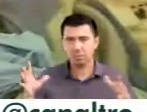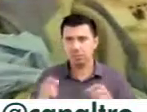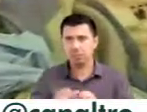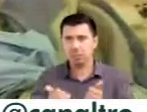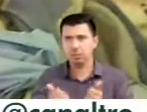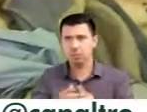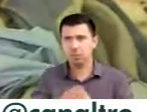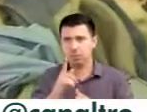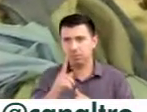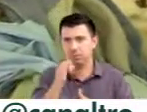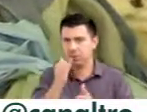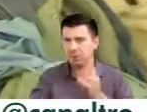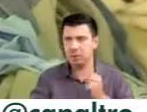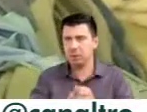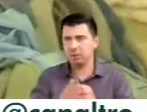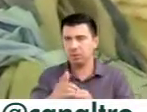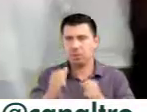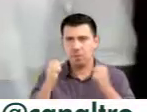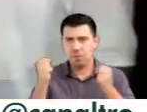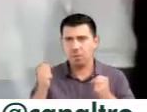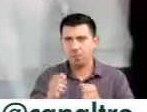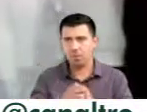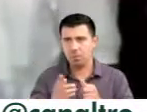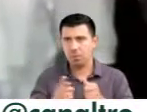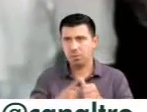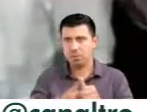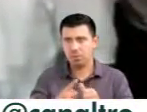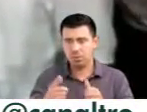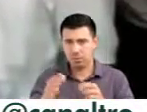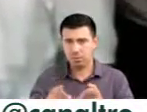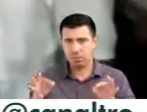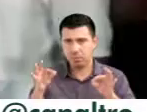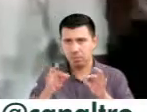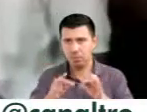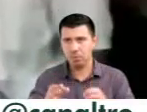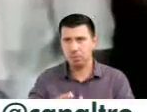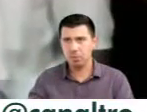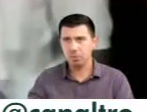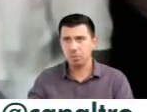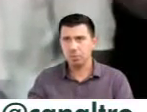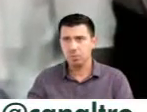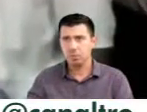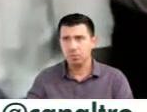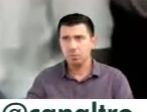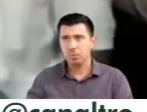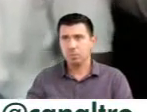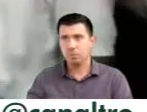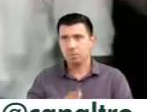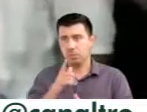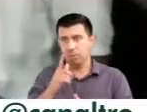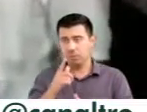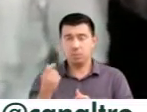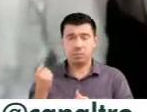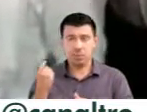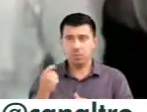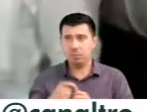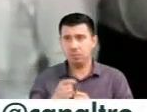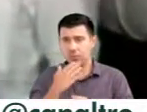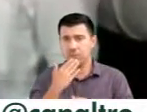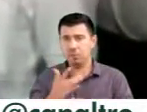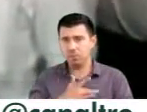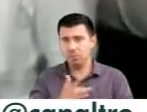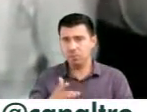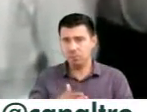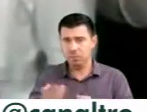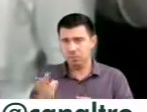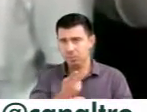necesidad de poner fin a estas protestas primó. Como les comentaba, hoy estuvimos a punto de quebrar la mesa, pero afortunadamente, gracias a la voluntad de ambas partes,